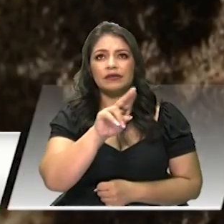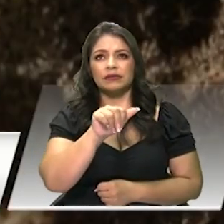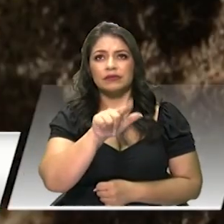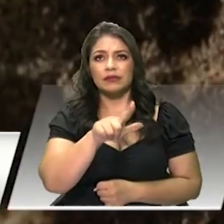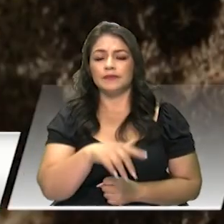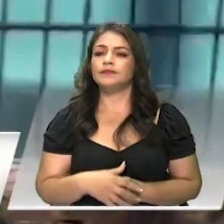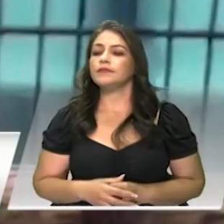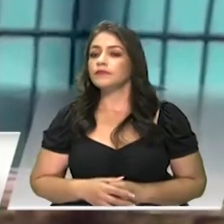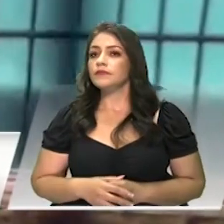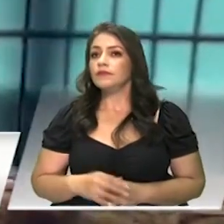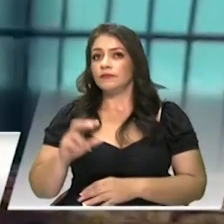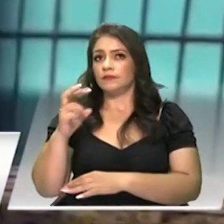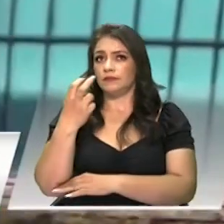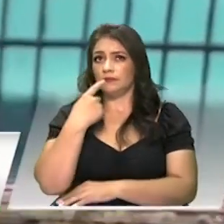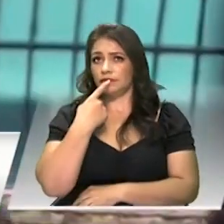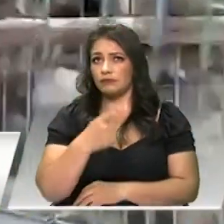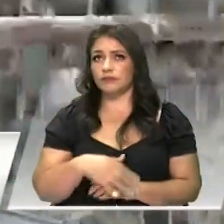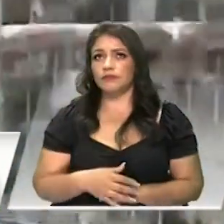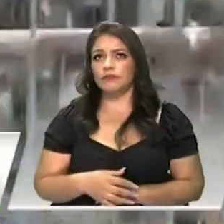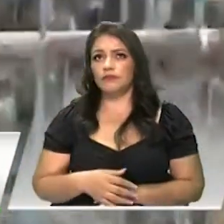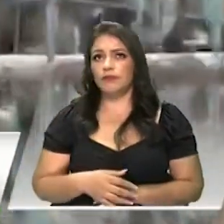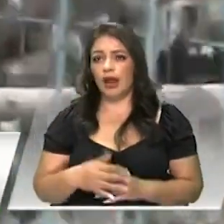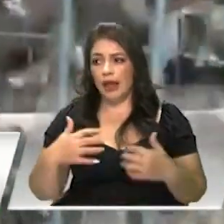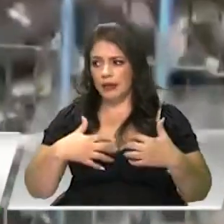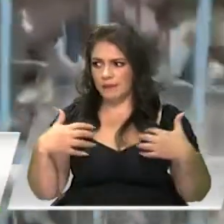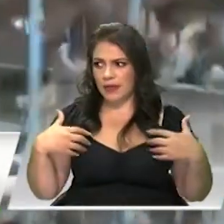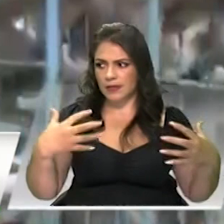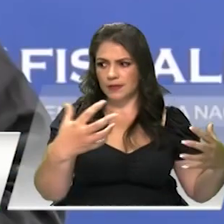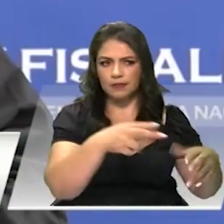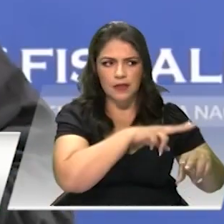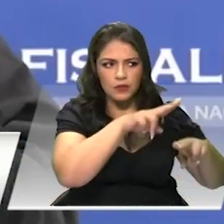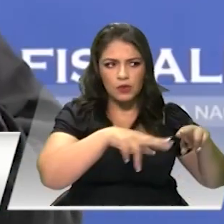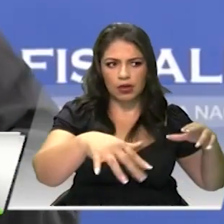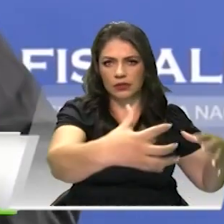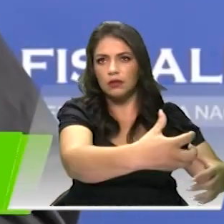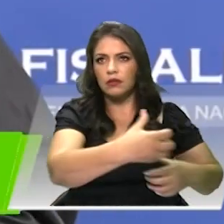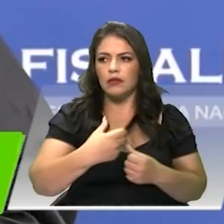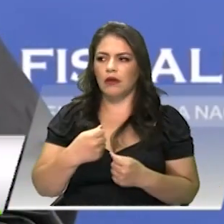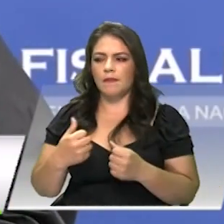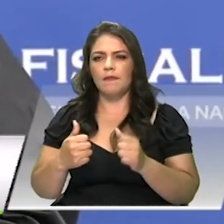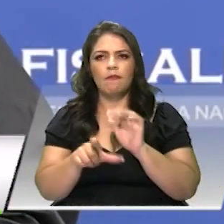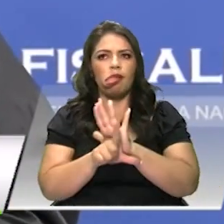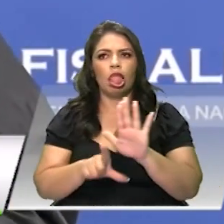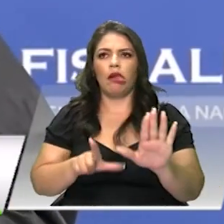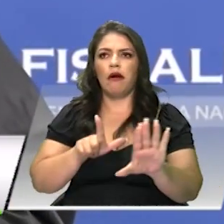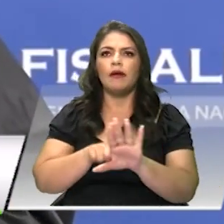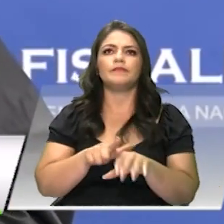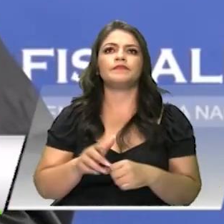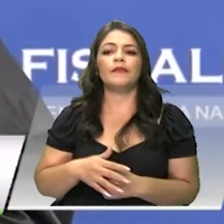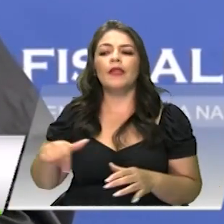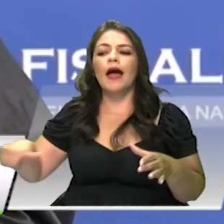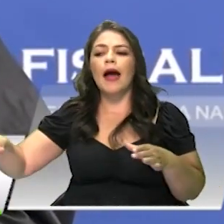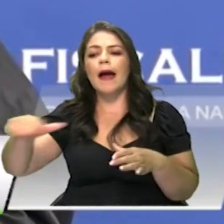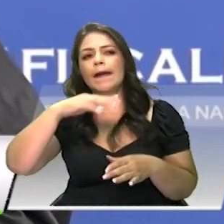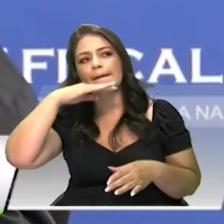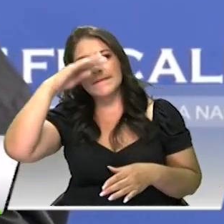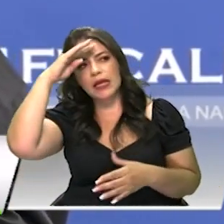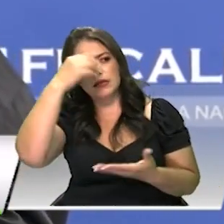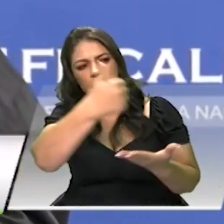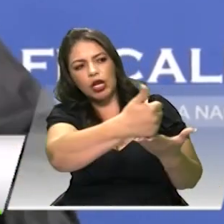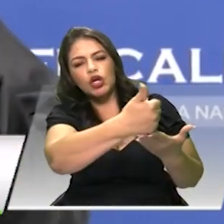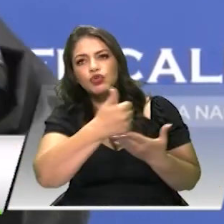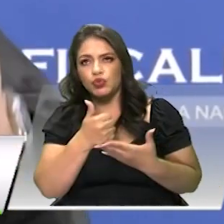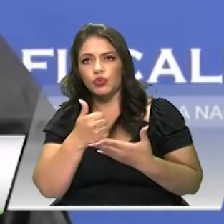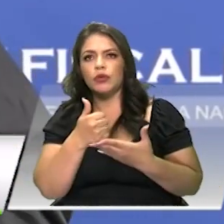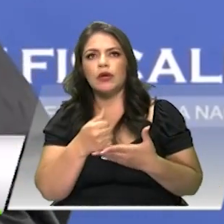la fiscalía les imputó el delito de aprovechamiento ilícito de recursos naturales. Acompañada por el área metropolitana del Valle de Aburrá, fueron